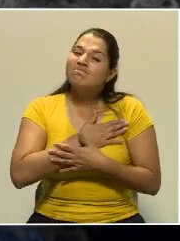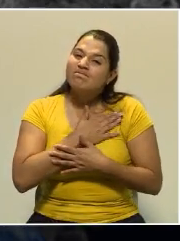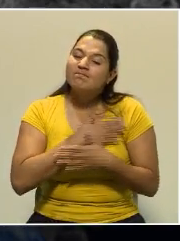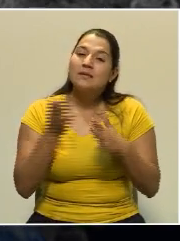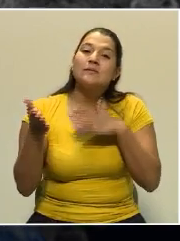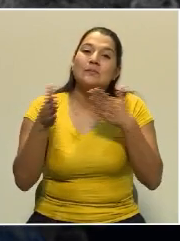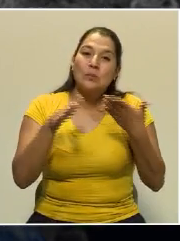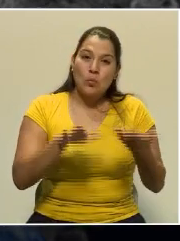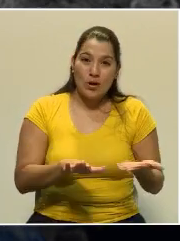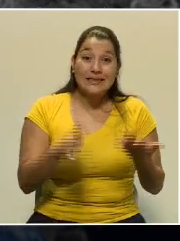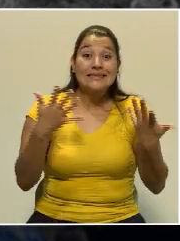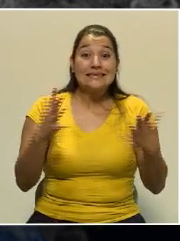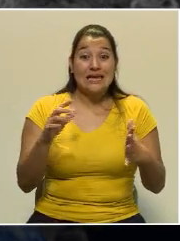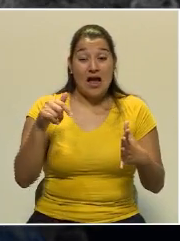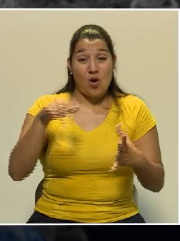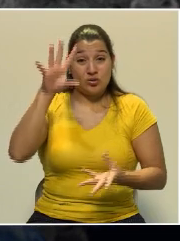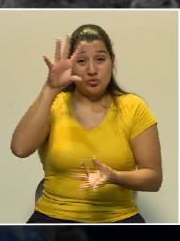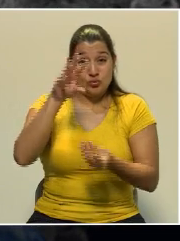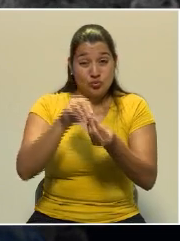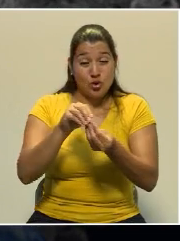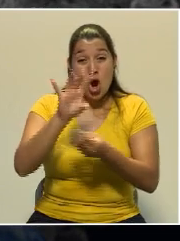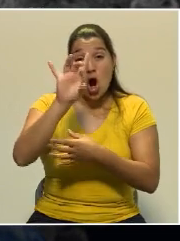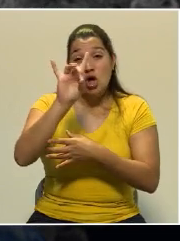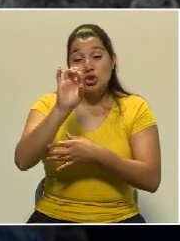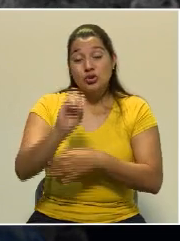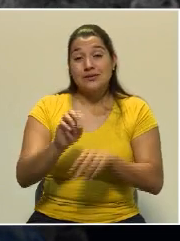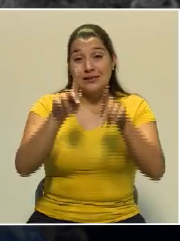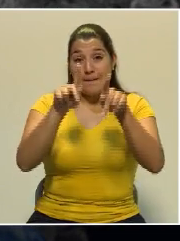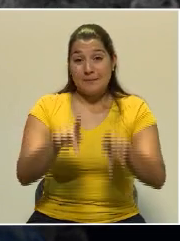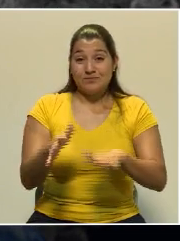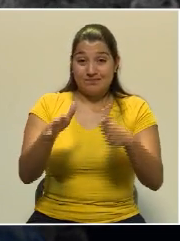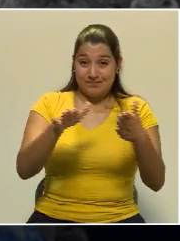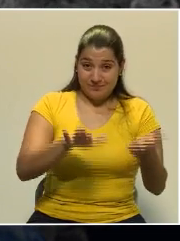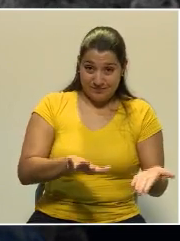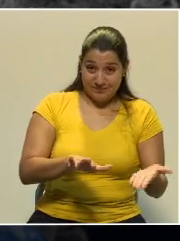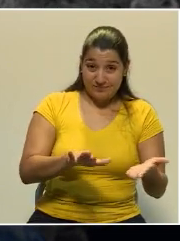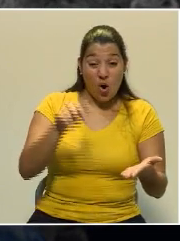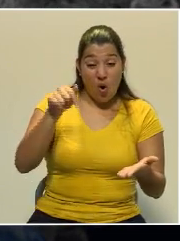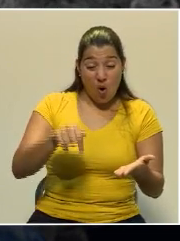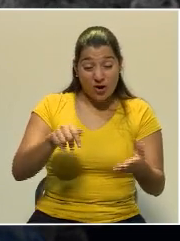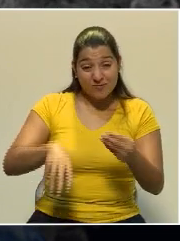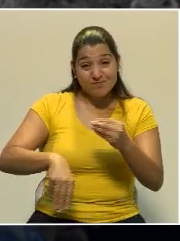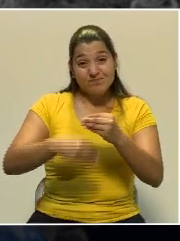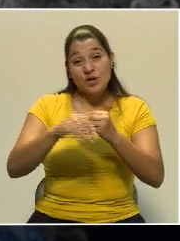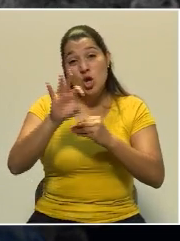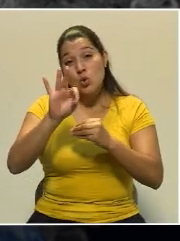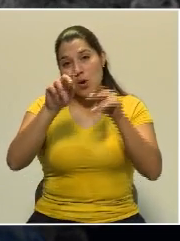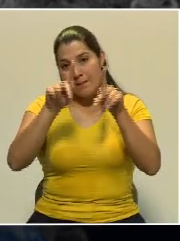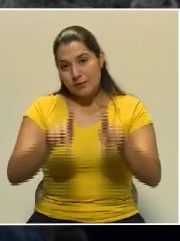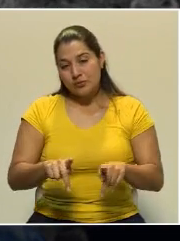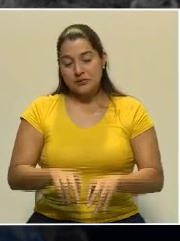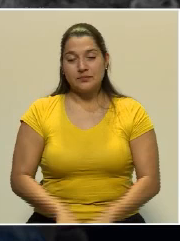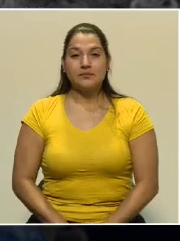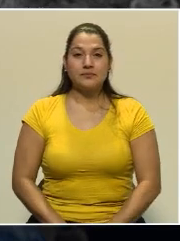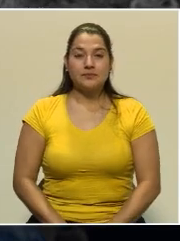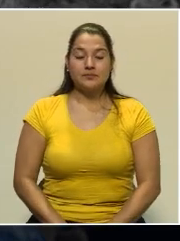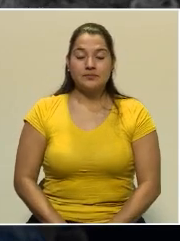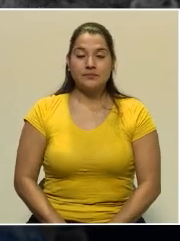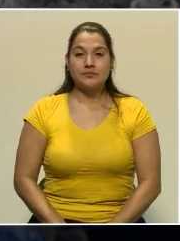de fallecidos llega hoy a 80 personas, 9 en las últimas horas.